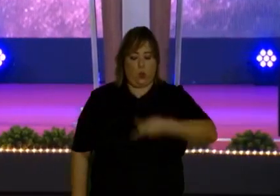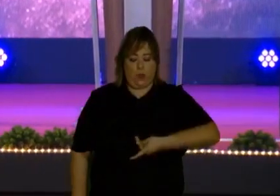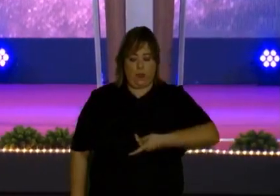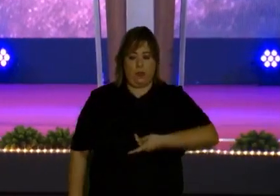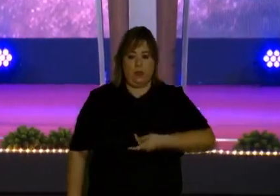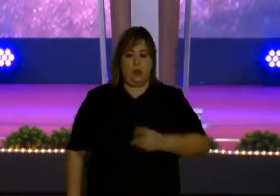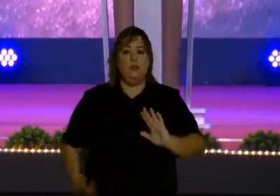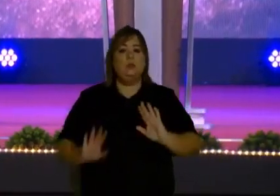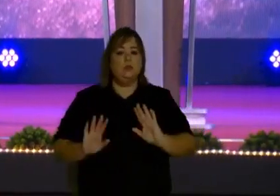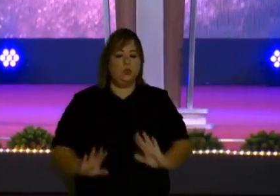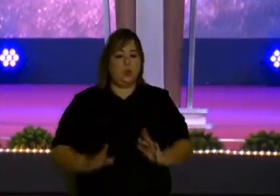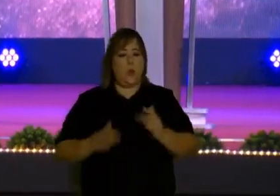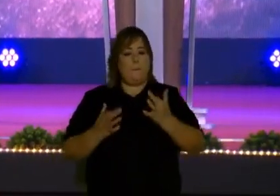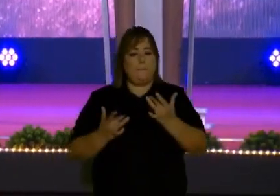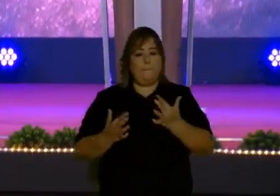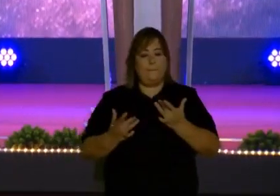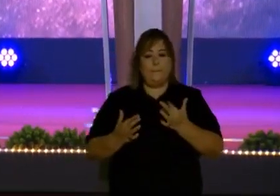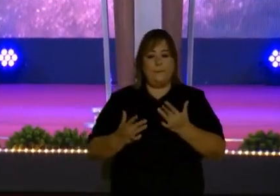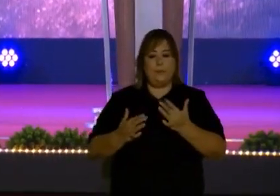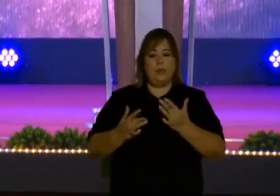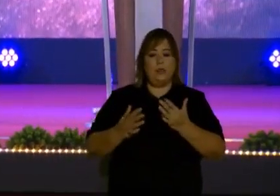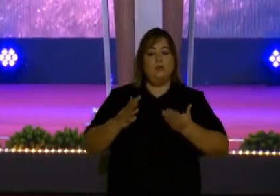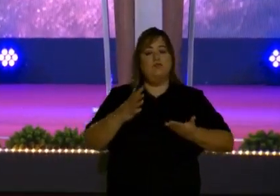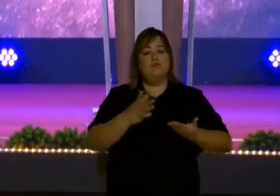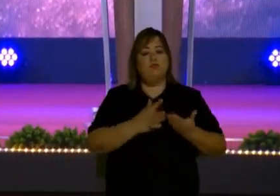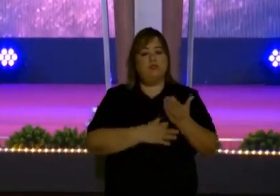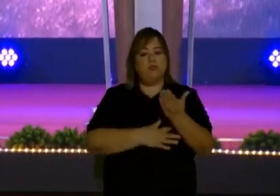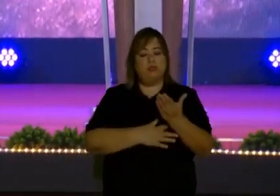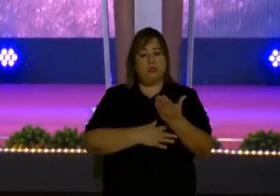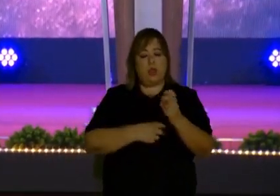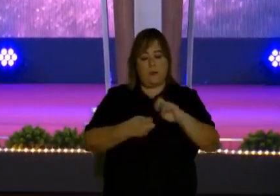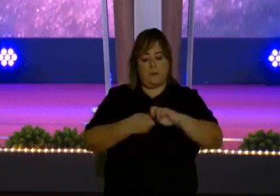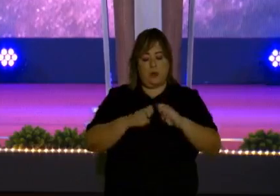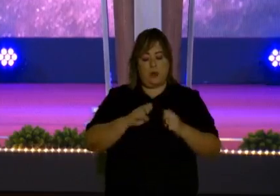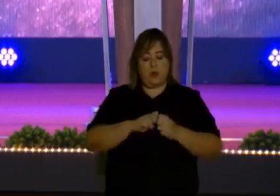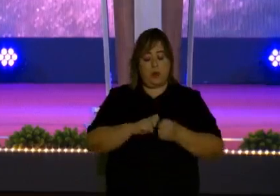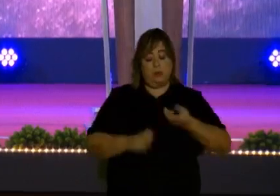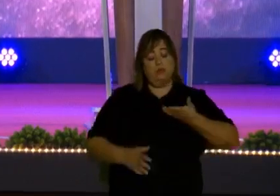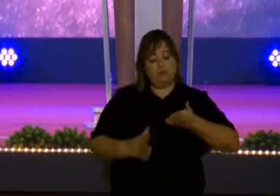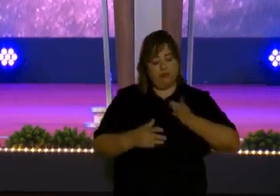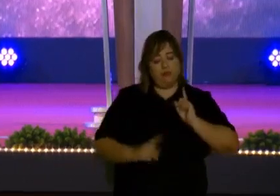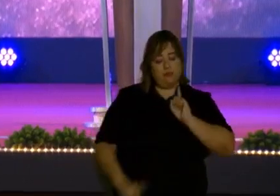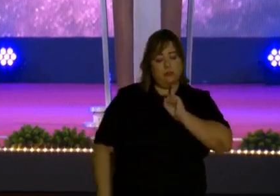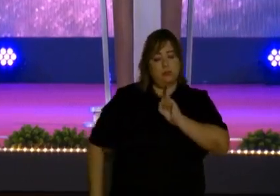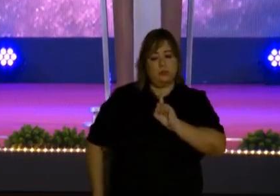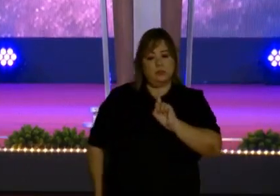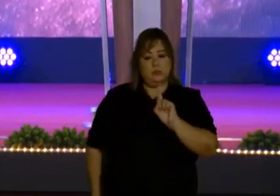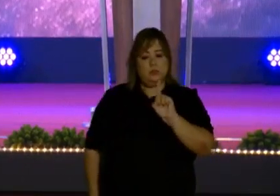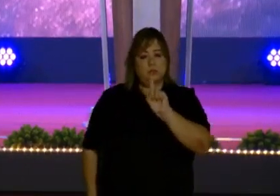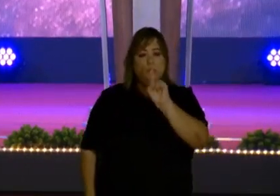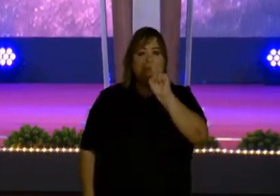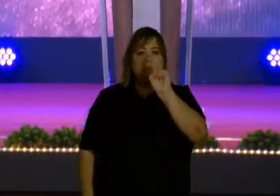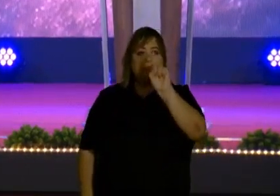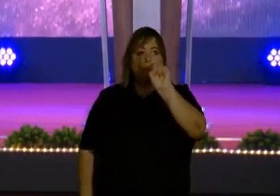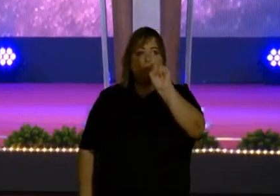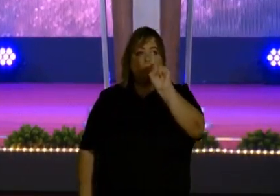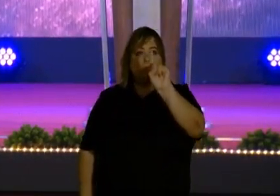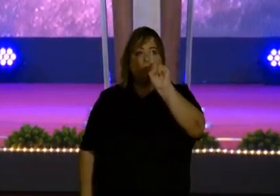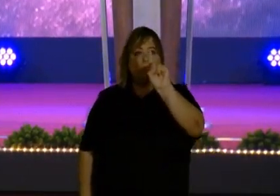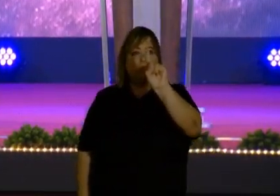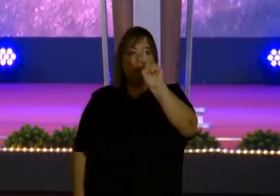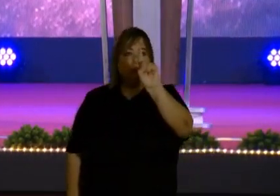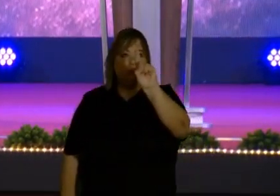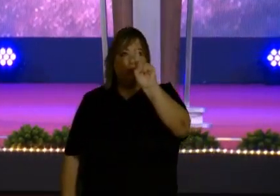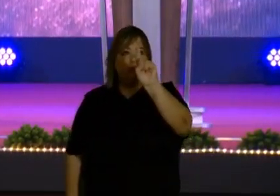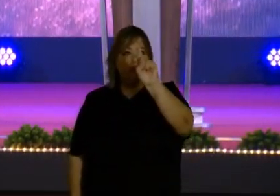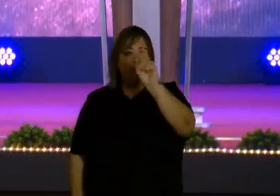Hay que pasar las cosas atravesando el valle de lágrimas. Lo cambian en fuente. Por la